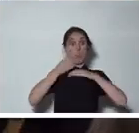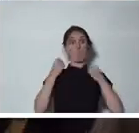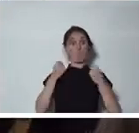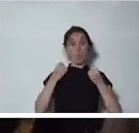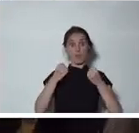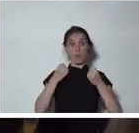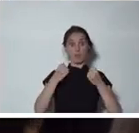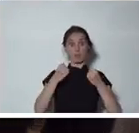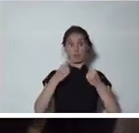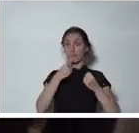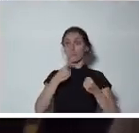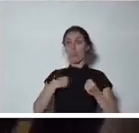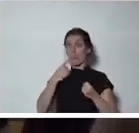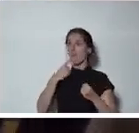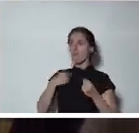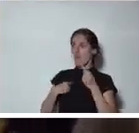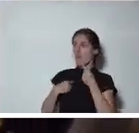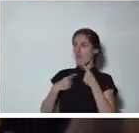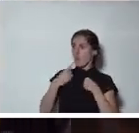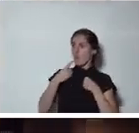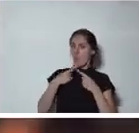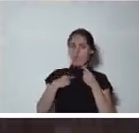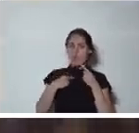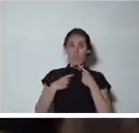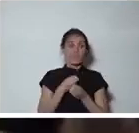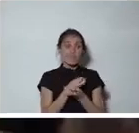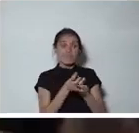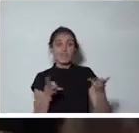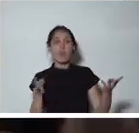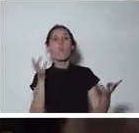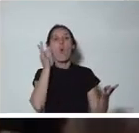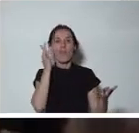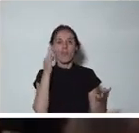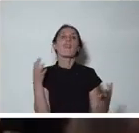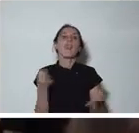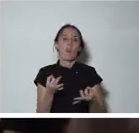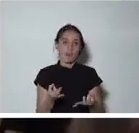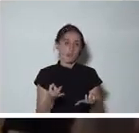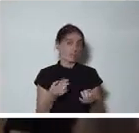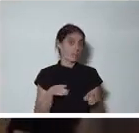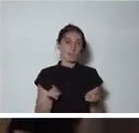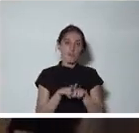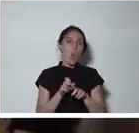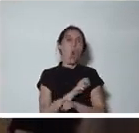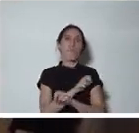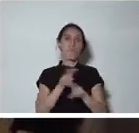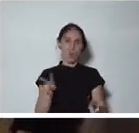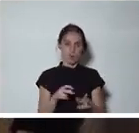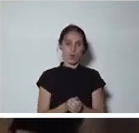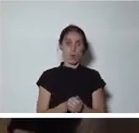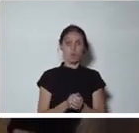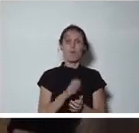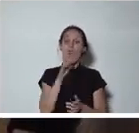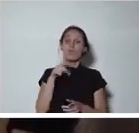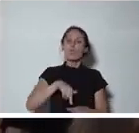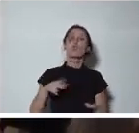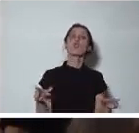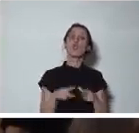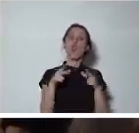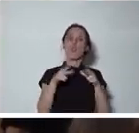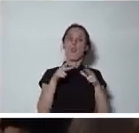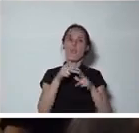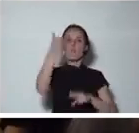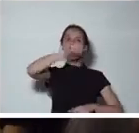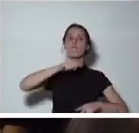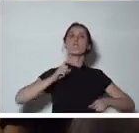si necesitáramos más pruebas no pero es la enésima prueba de Hasta qué punto todavía hoy vivimos en una sociedad patriarcal machista que